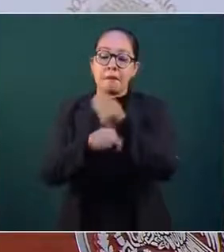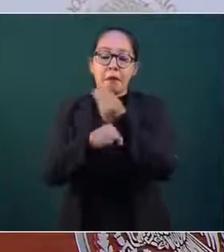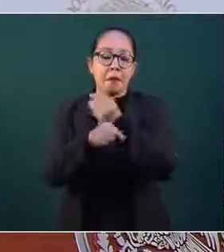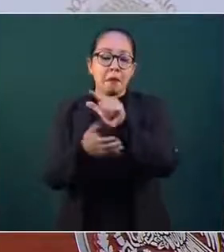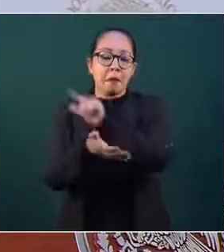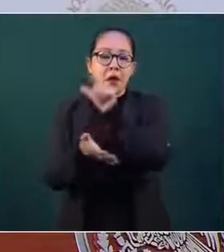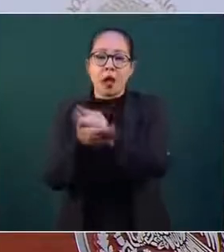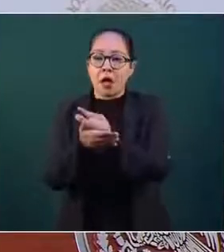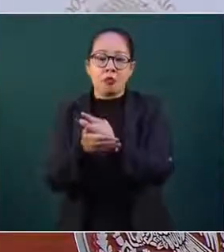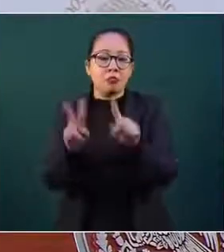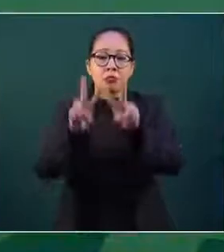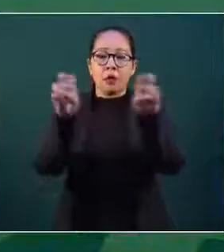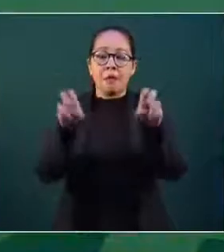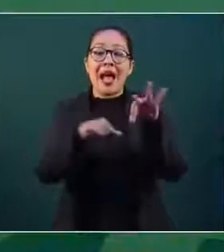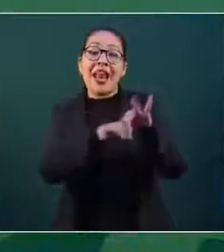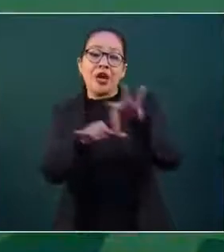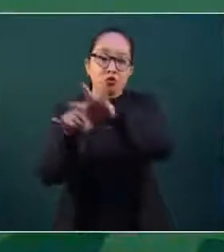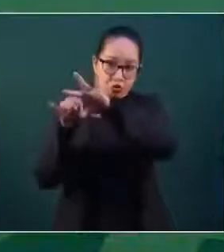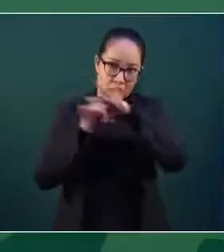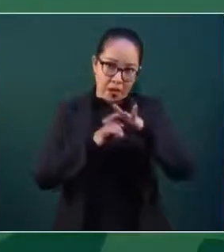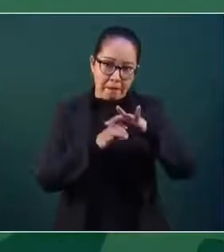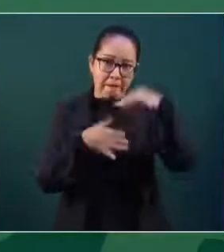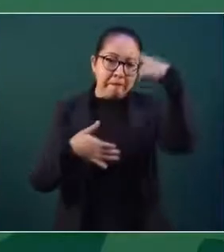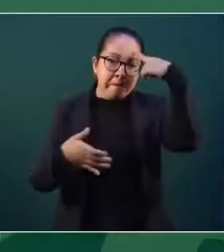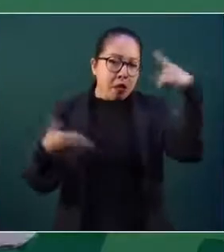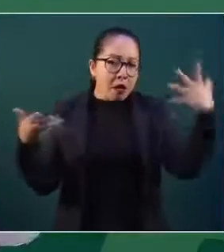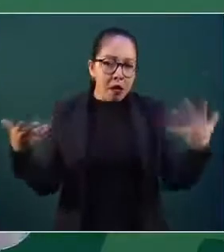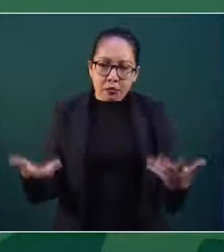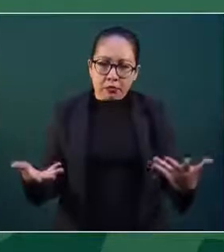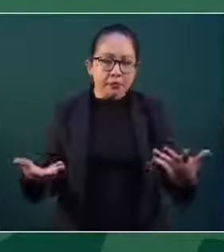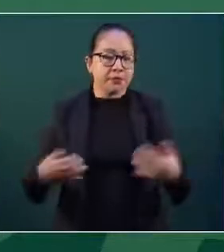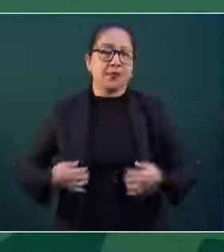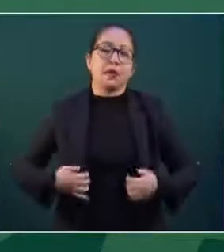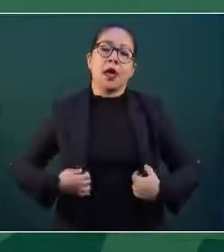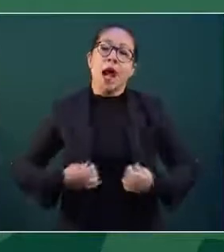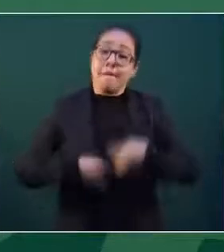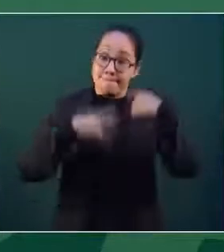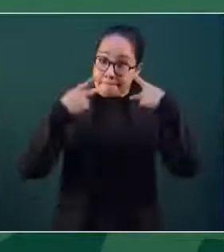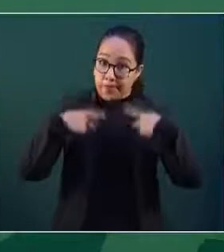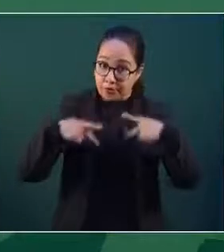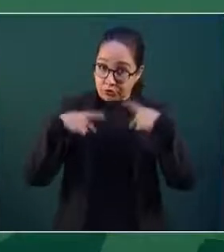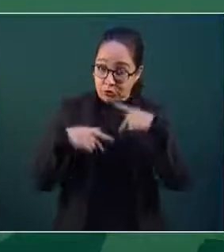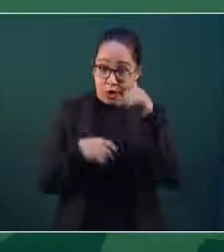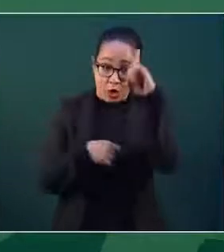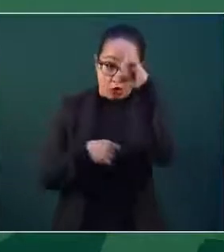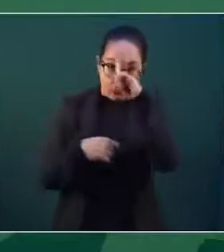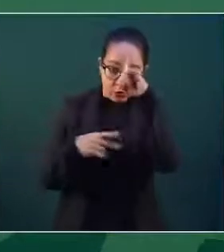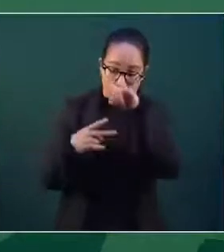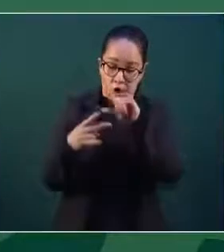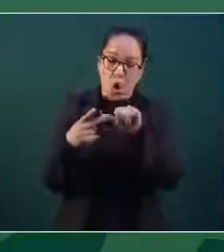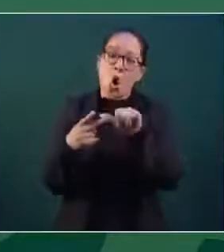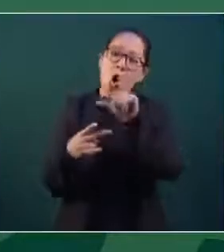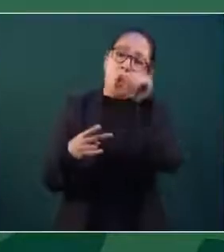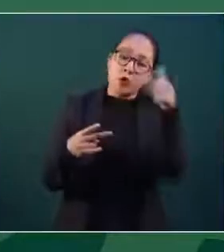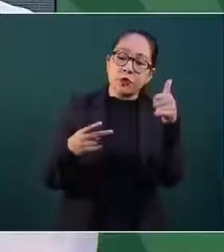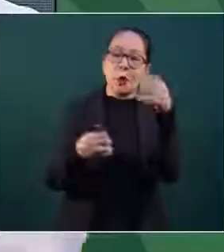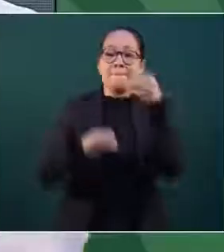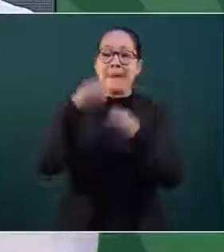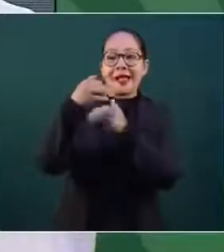para que los consejeros, los magistrados sean